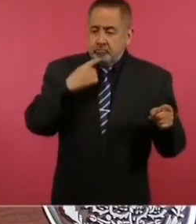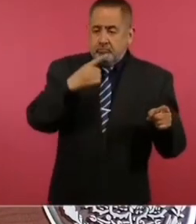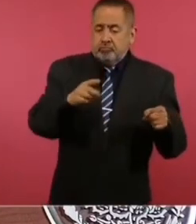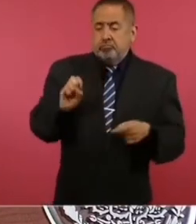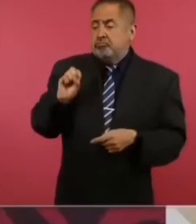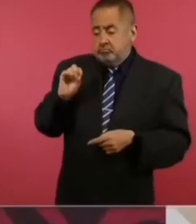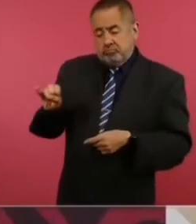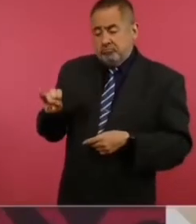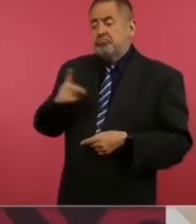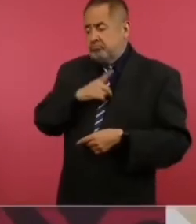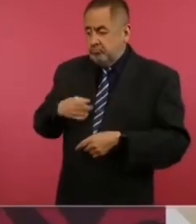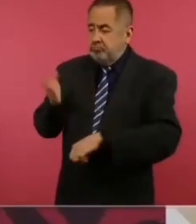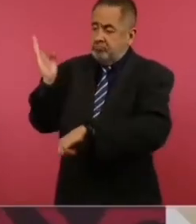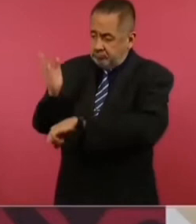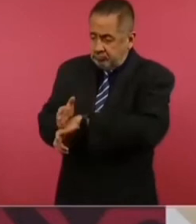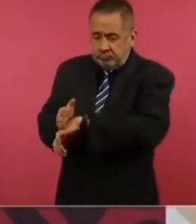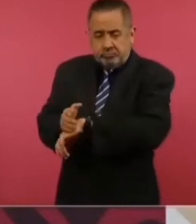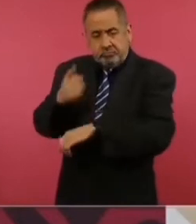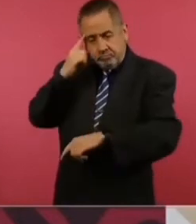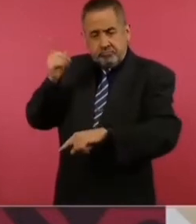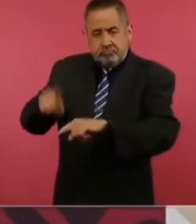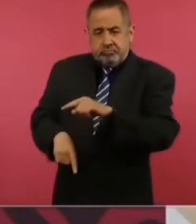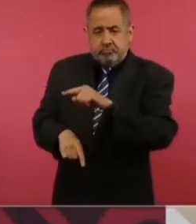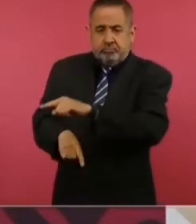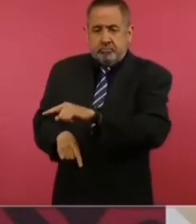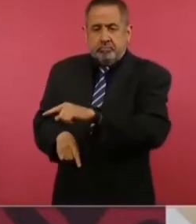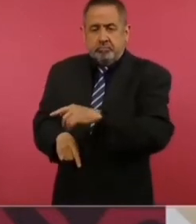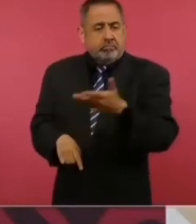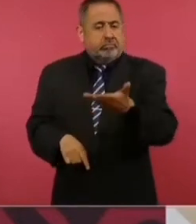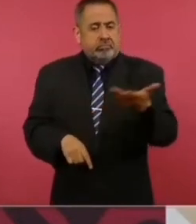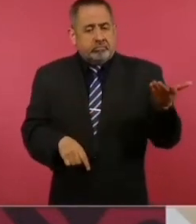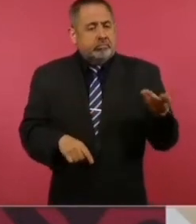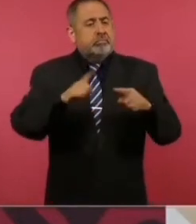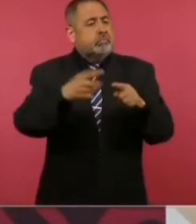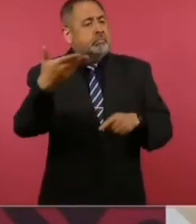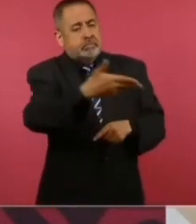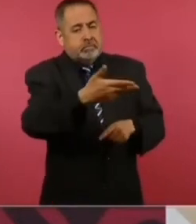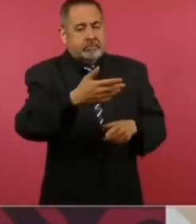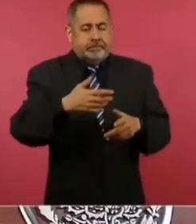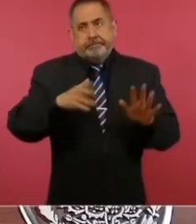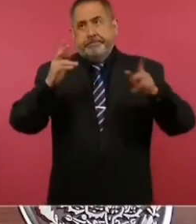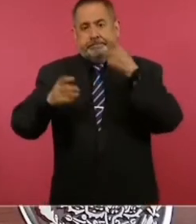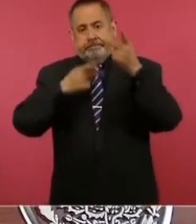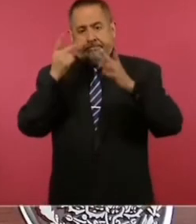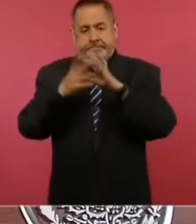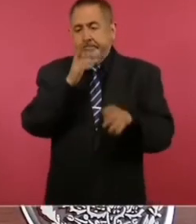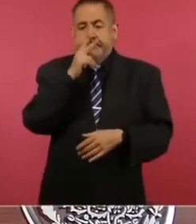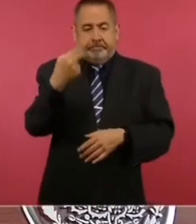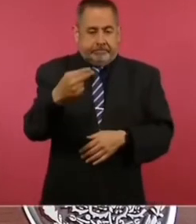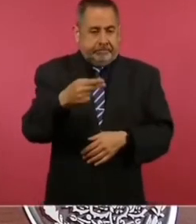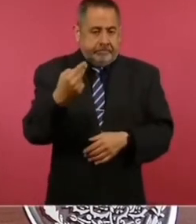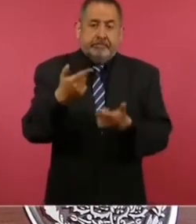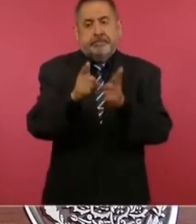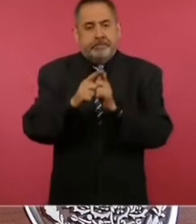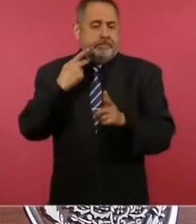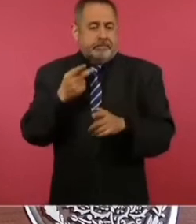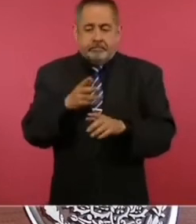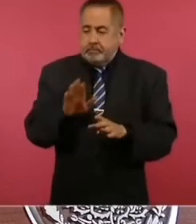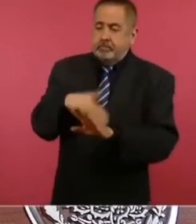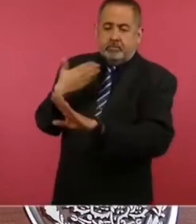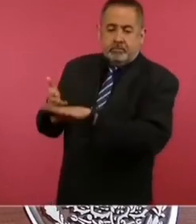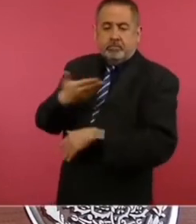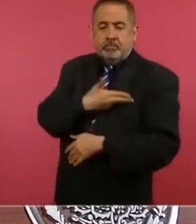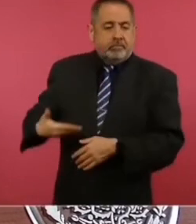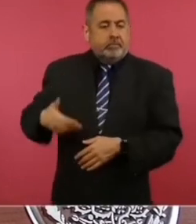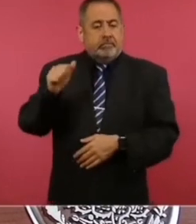declaró procedente la medida cautelar solicitada, no voy a decir por quién, porque si no, no puedo mencionar partido, en contra del